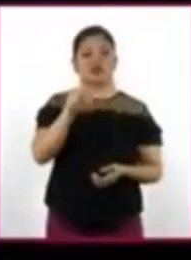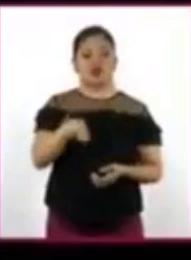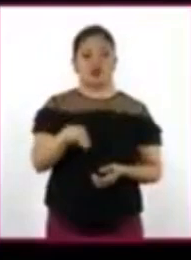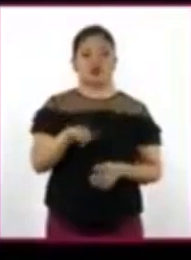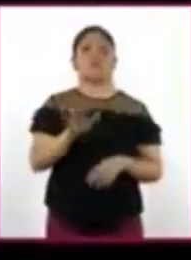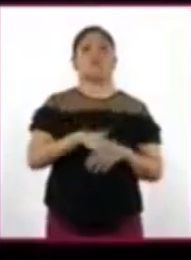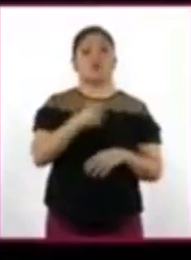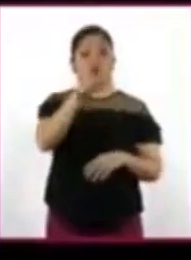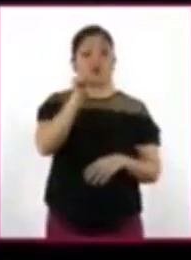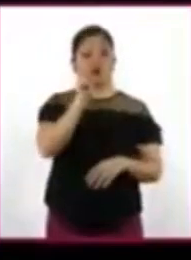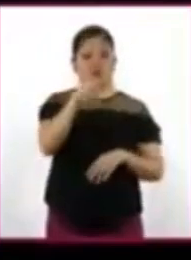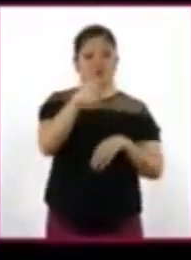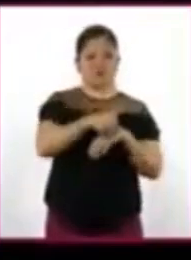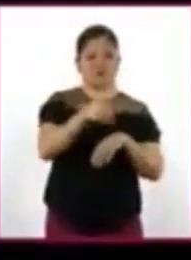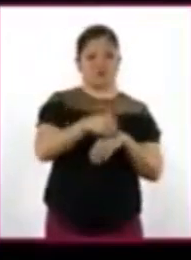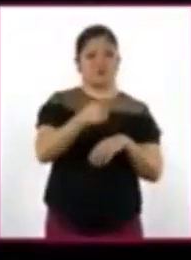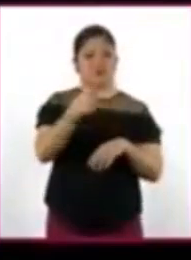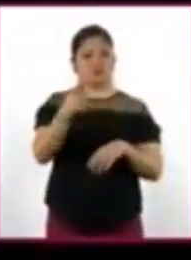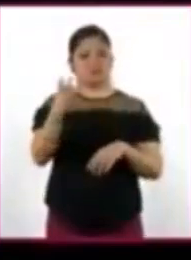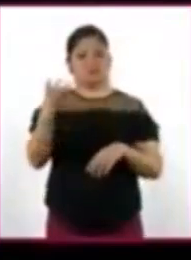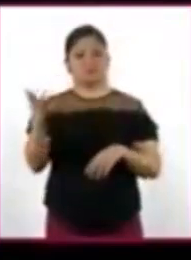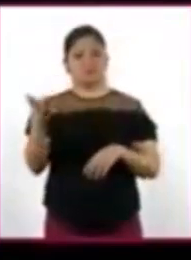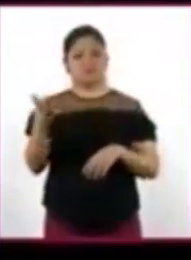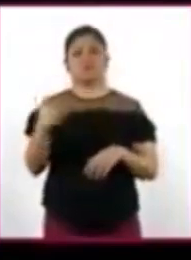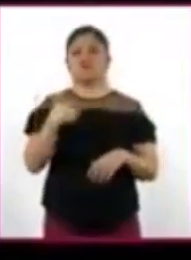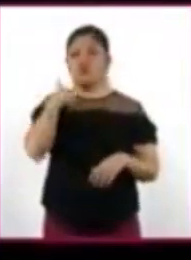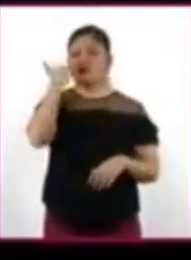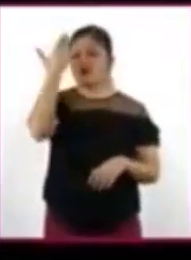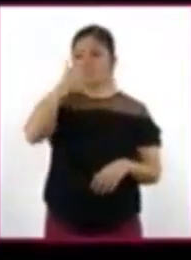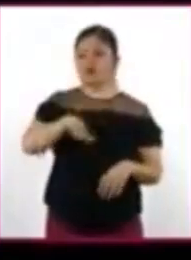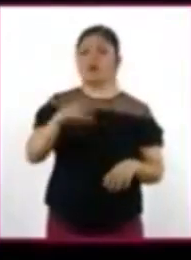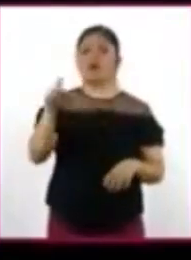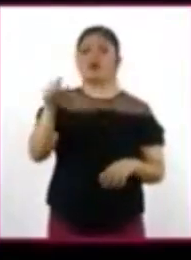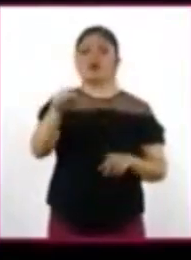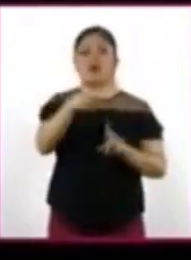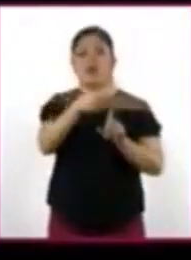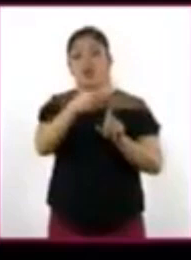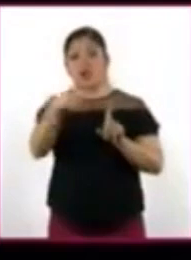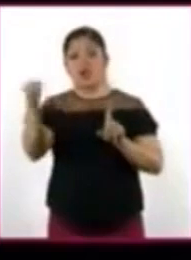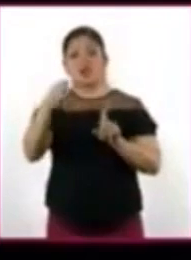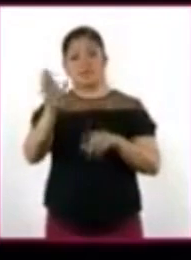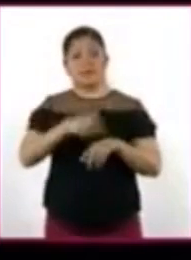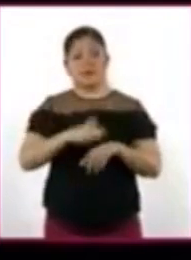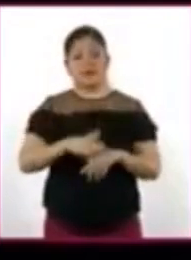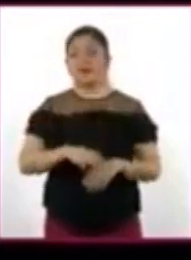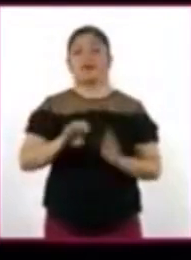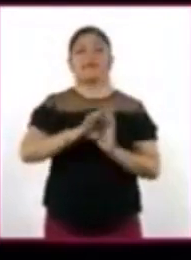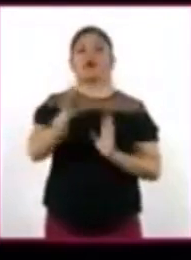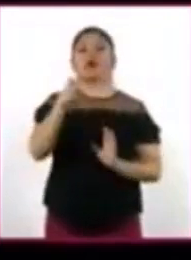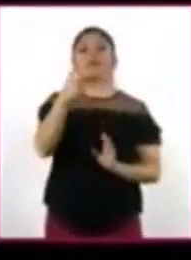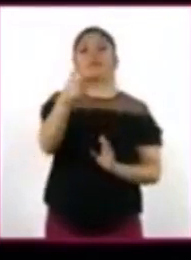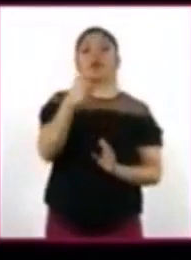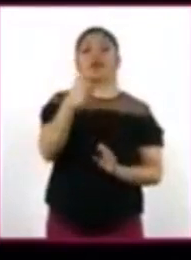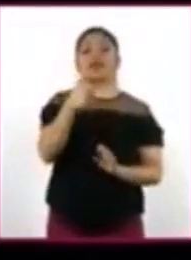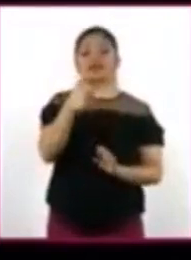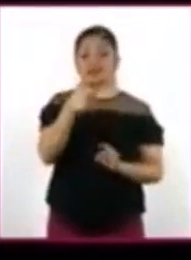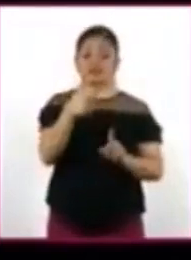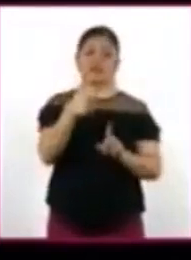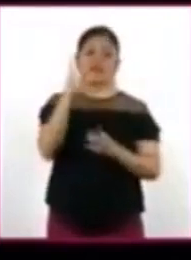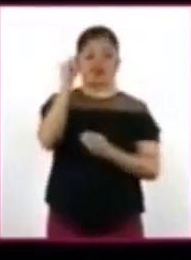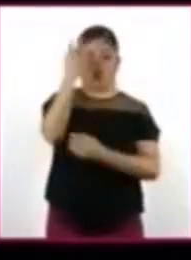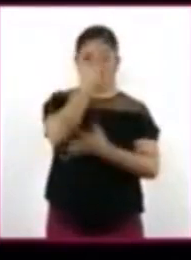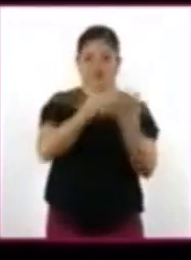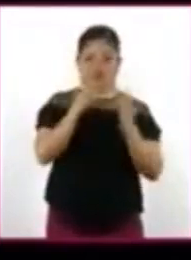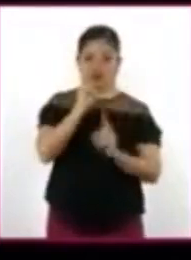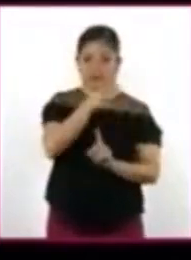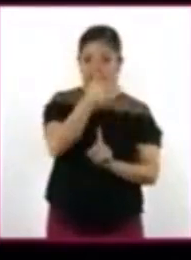nosotros vemos estos numeritos, ¿cómo saber cuántos bloques vamos a tener cuando x valga, no sé, vamos a llamar a estos x para que no nos